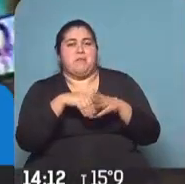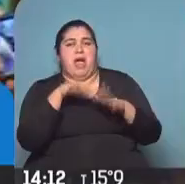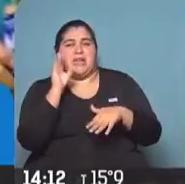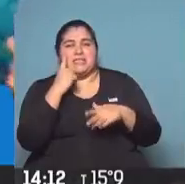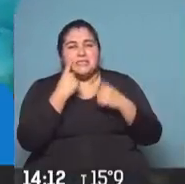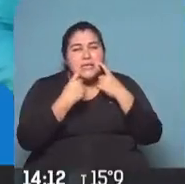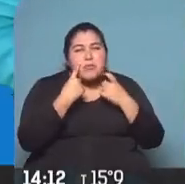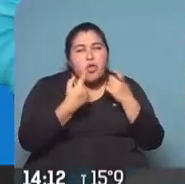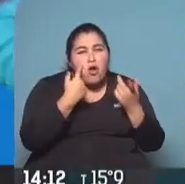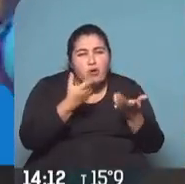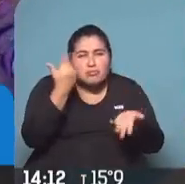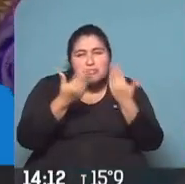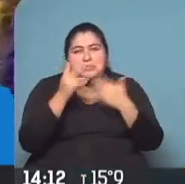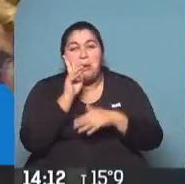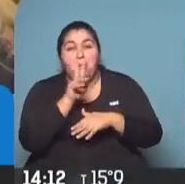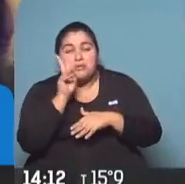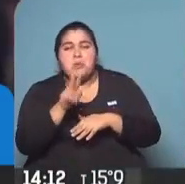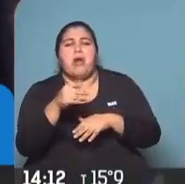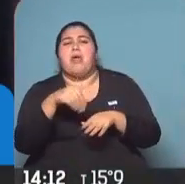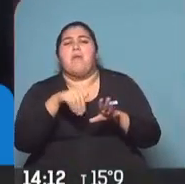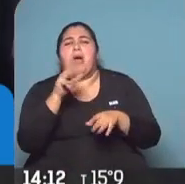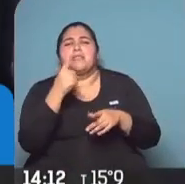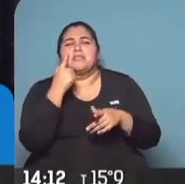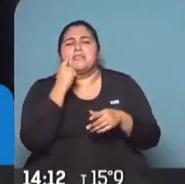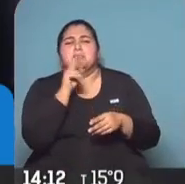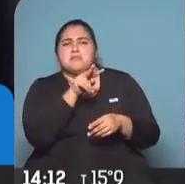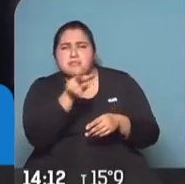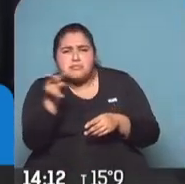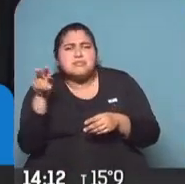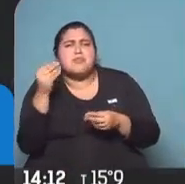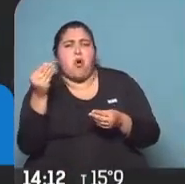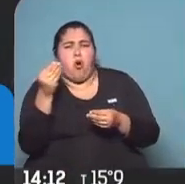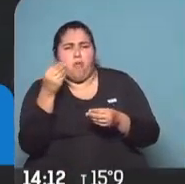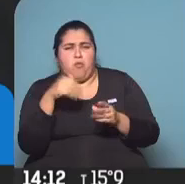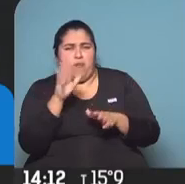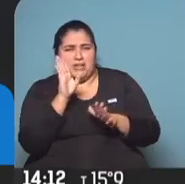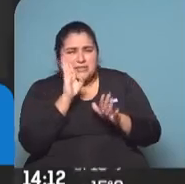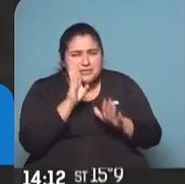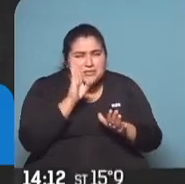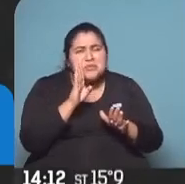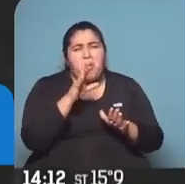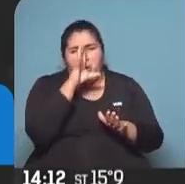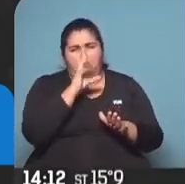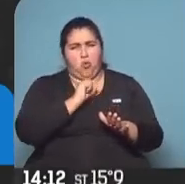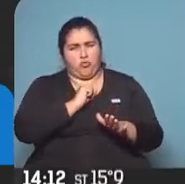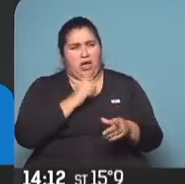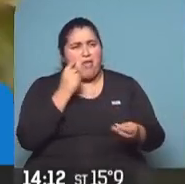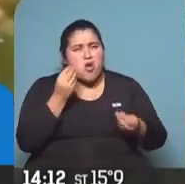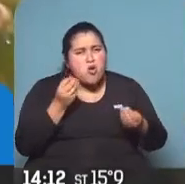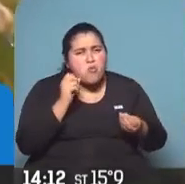exploradores de suárez representan la flexibilidad características de la caballería por aquí